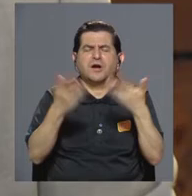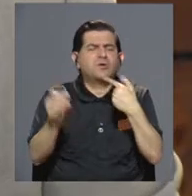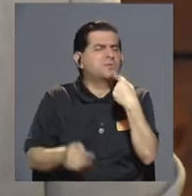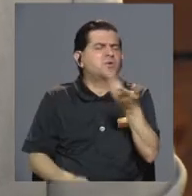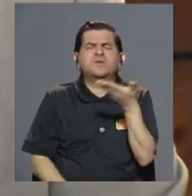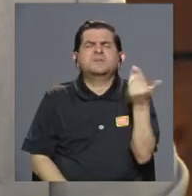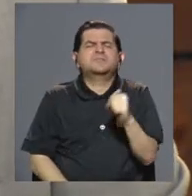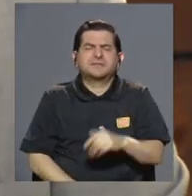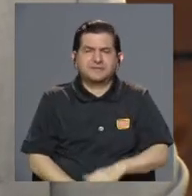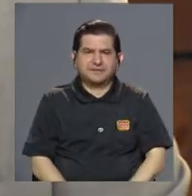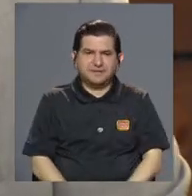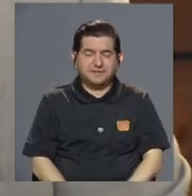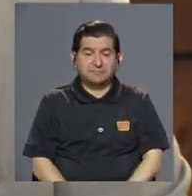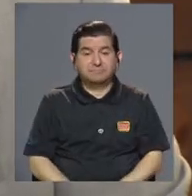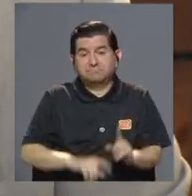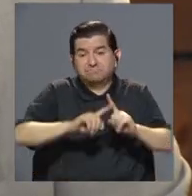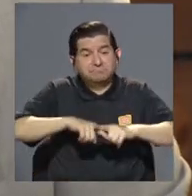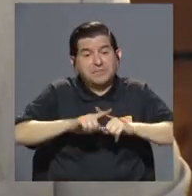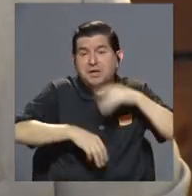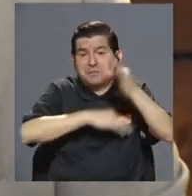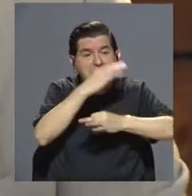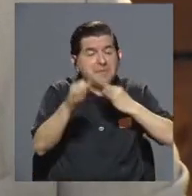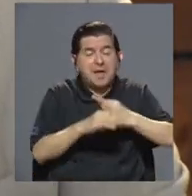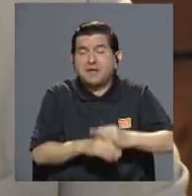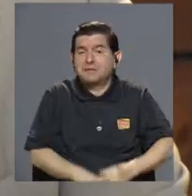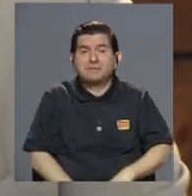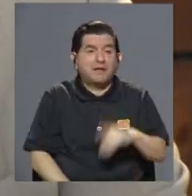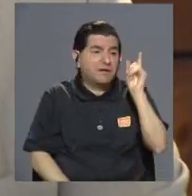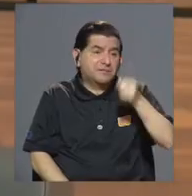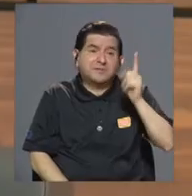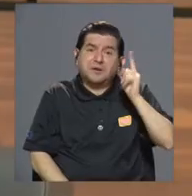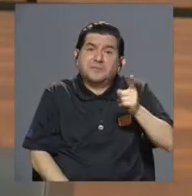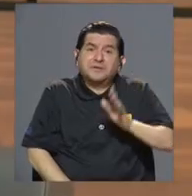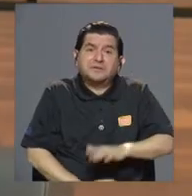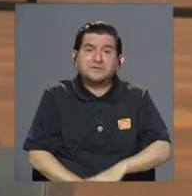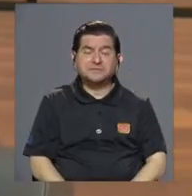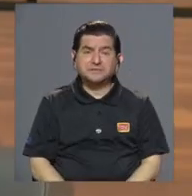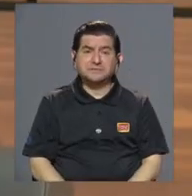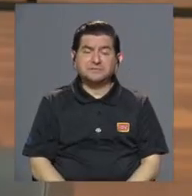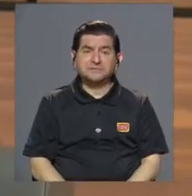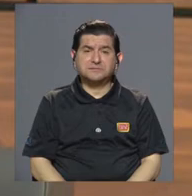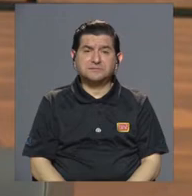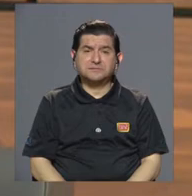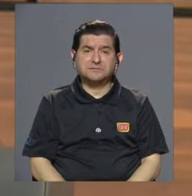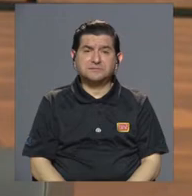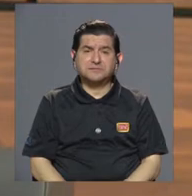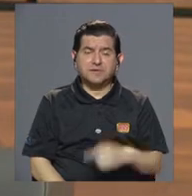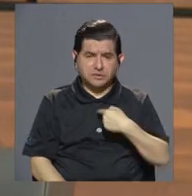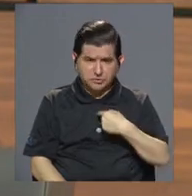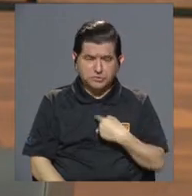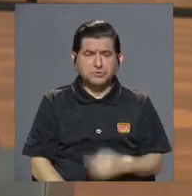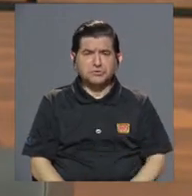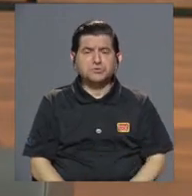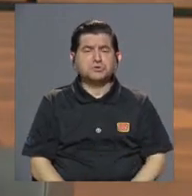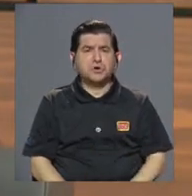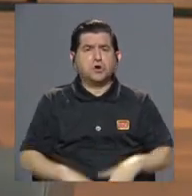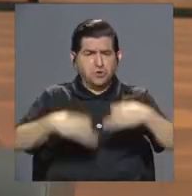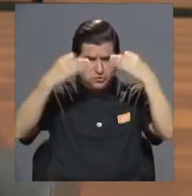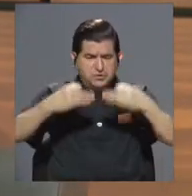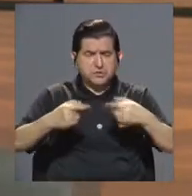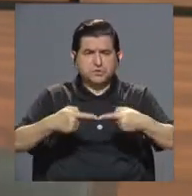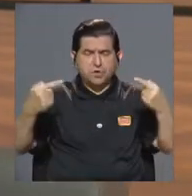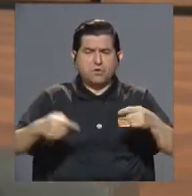dicen? Depende del tipo de amenaza, digamos. Yo he condenado y he ratificado sentencias